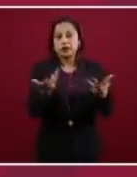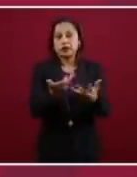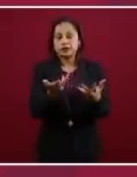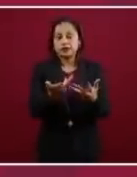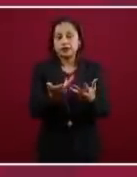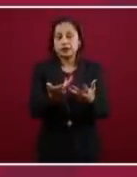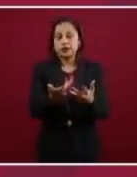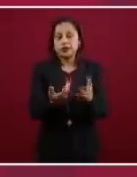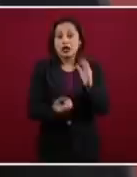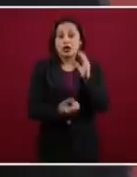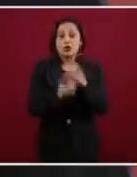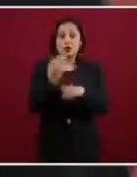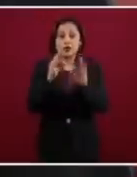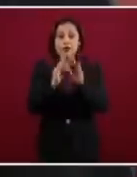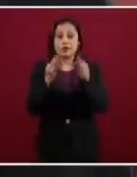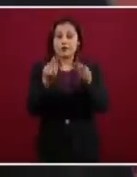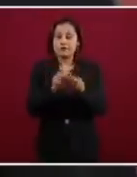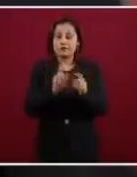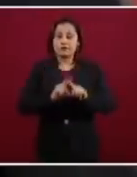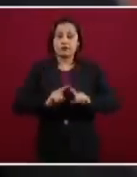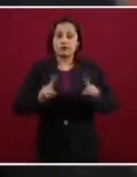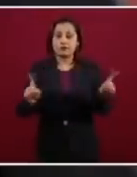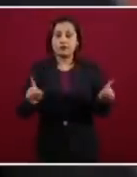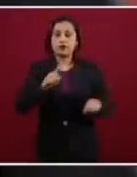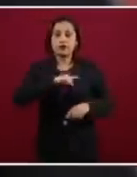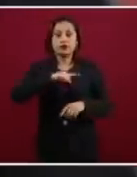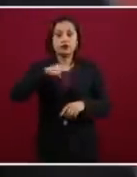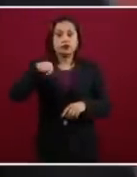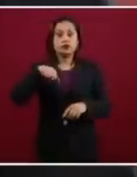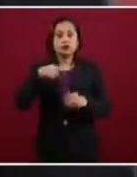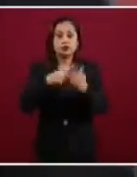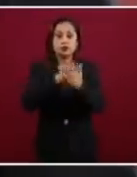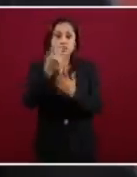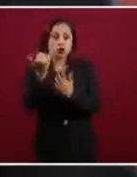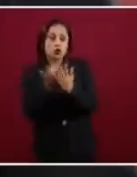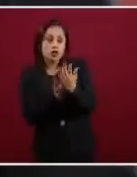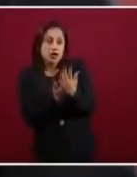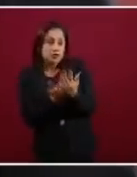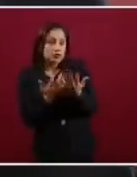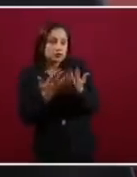realidad nosotros no tenemos nada que ver con megaproyectos